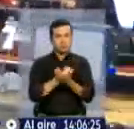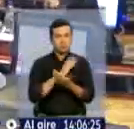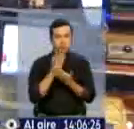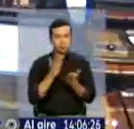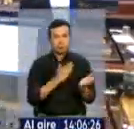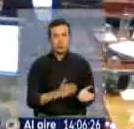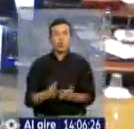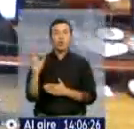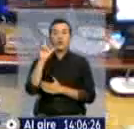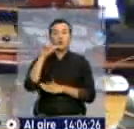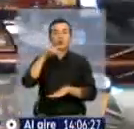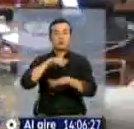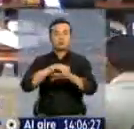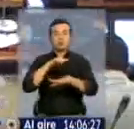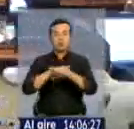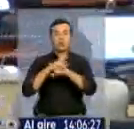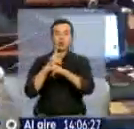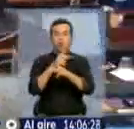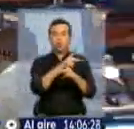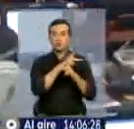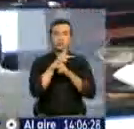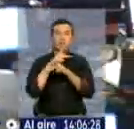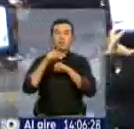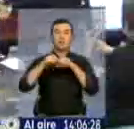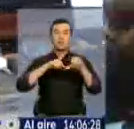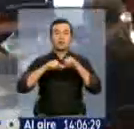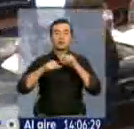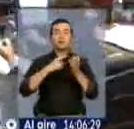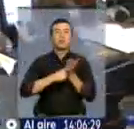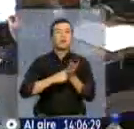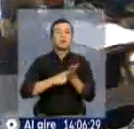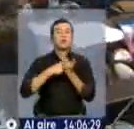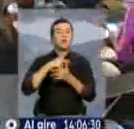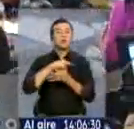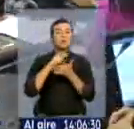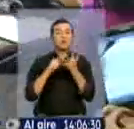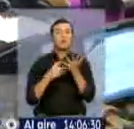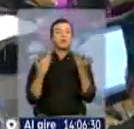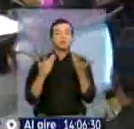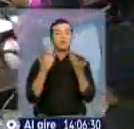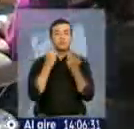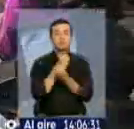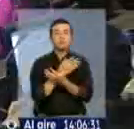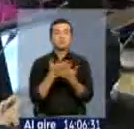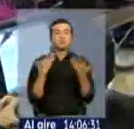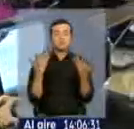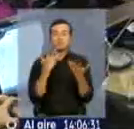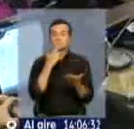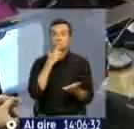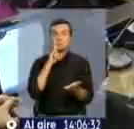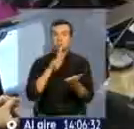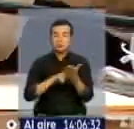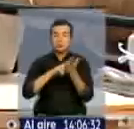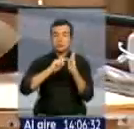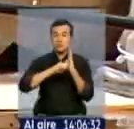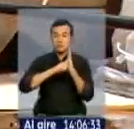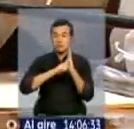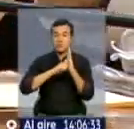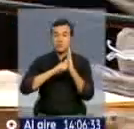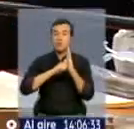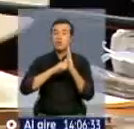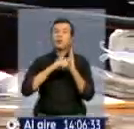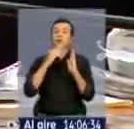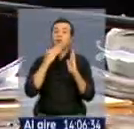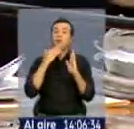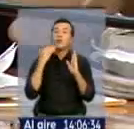que este lunes en horas de la tarde el Consejo de Administración Legislativa se reúne para, entre otras cosas, conocer y analizar la carta enviada por la Contraloría en la que consta la